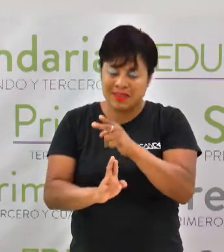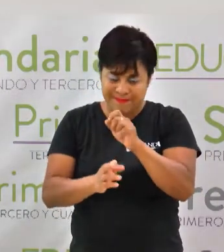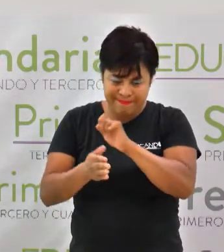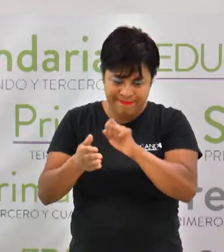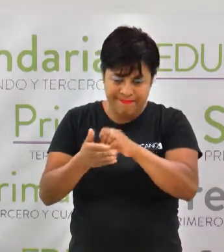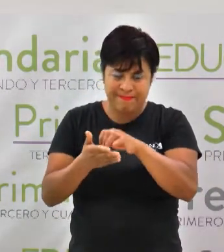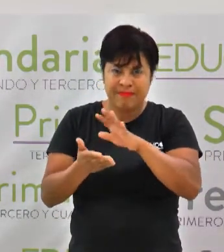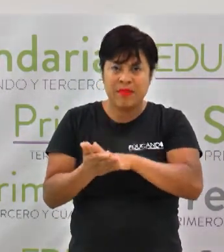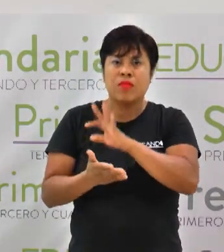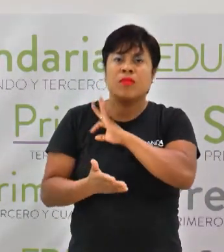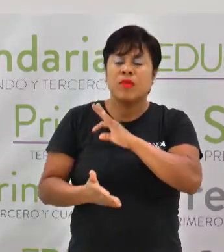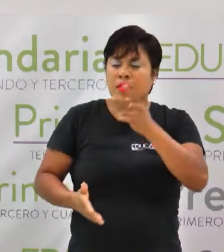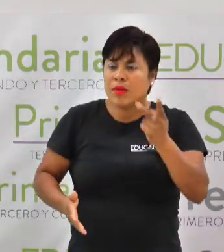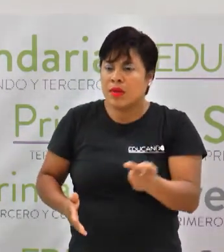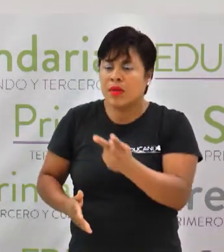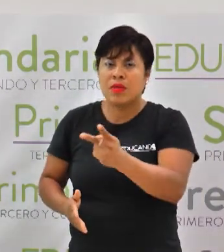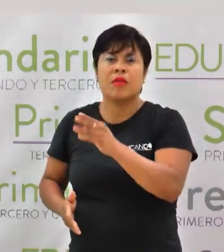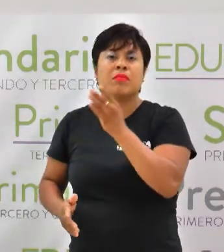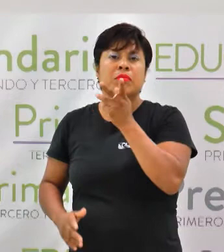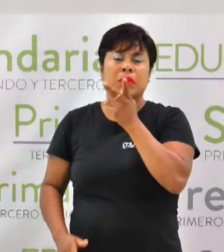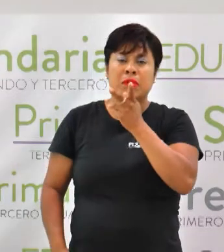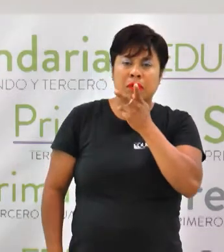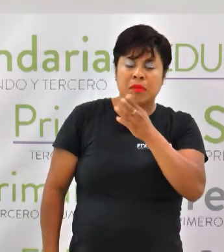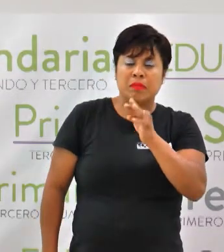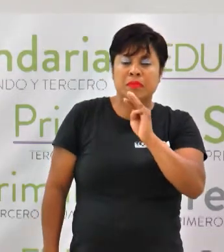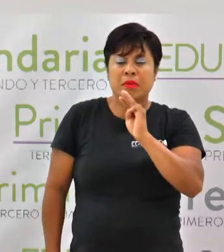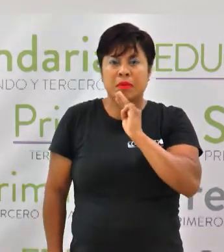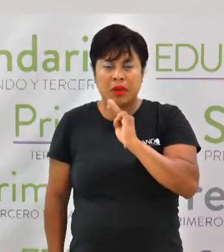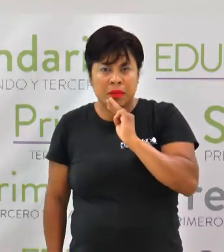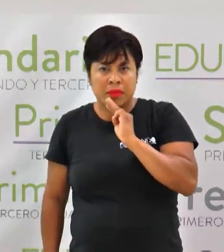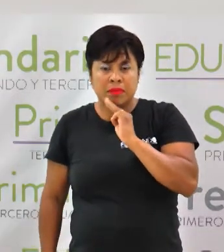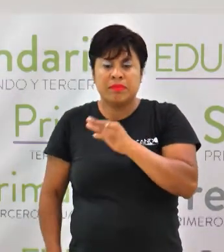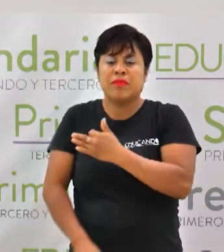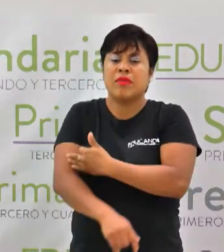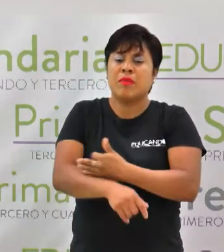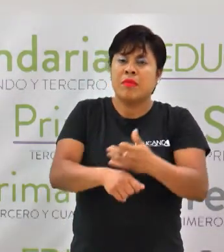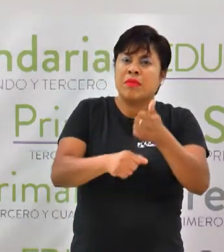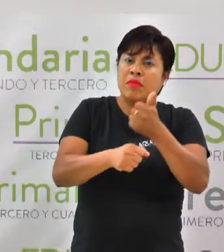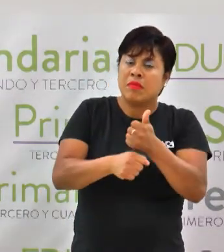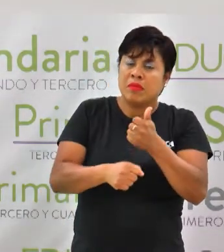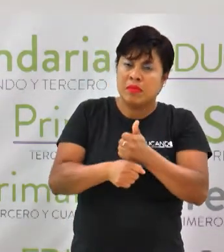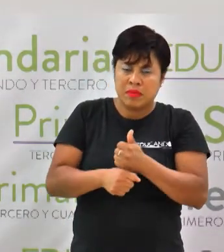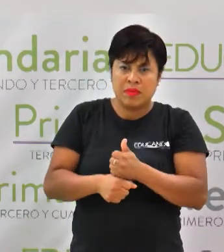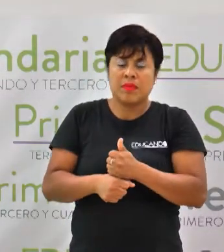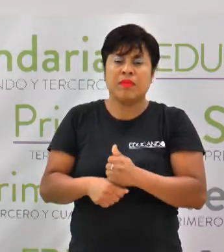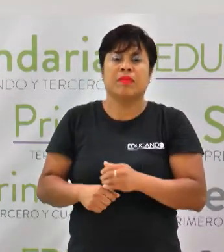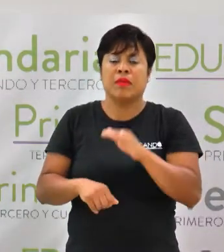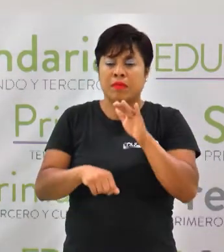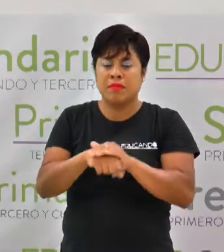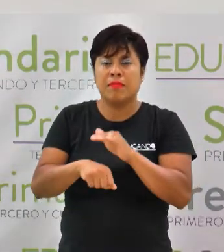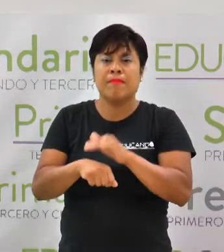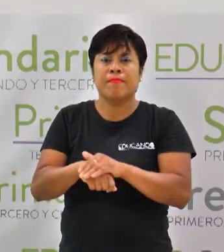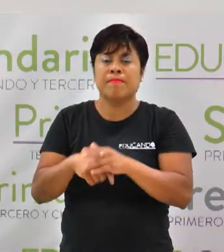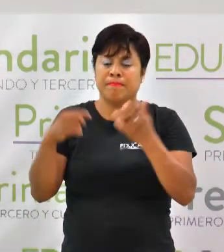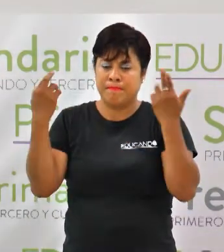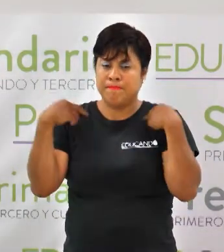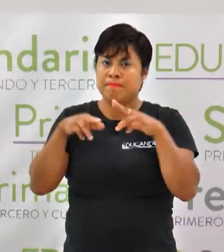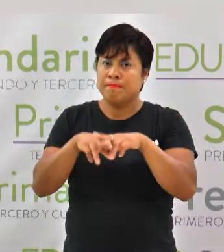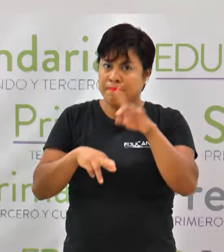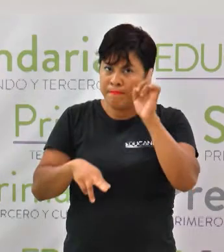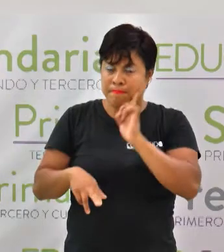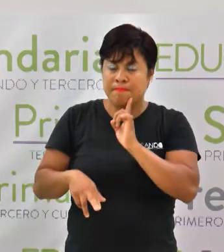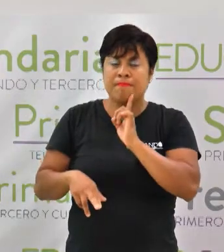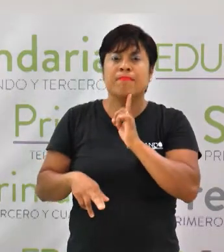observe y de lo que puedo preguntar a papá, mamá, a mis abuelos, a mis amigos, a